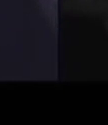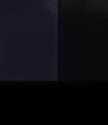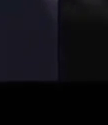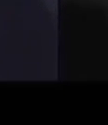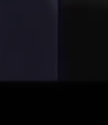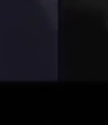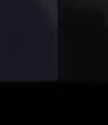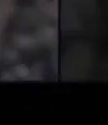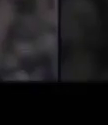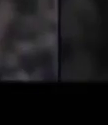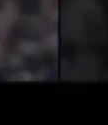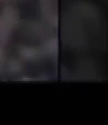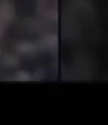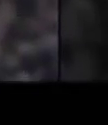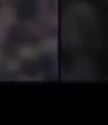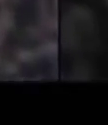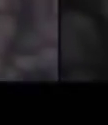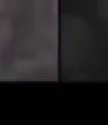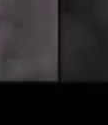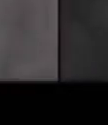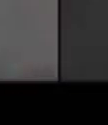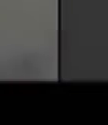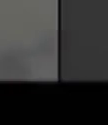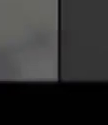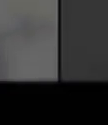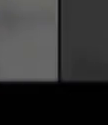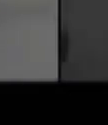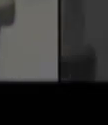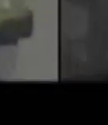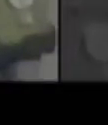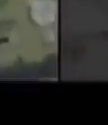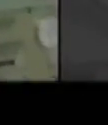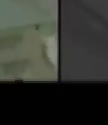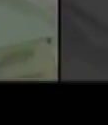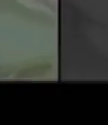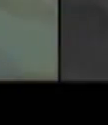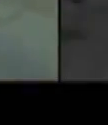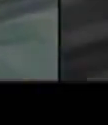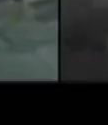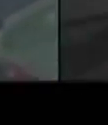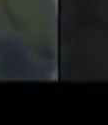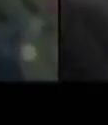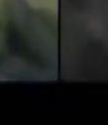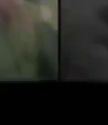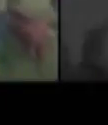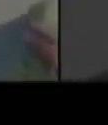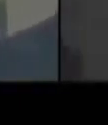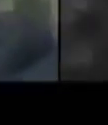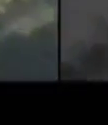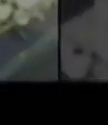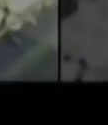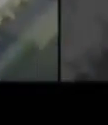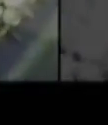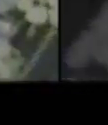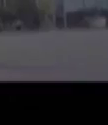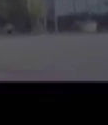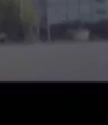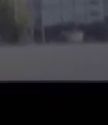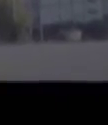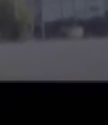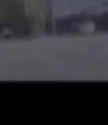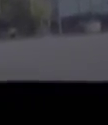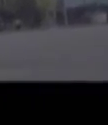una isla por más de 50 años siga de pie y no se deje intimidar, sin importarle el bloqueo ni la amenaza